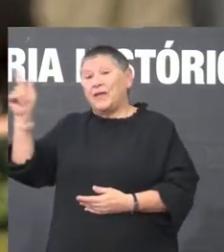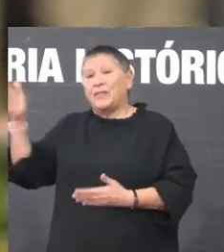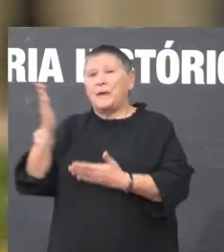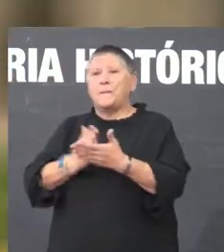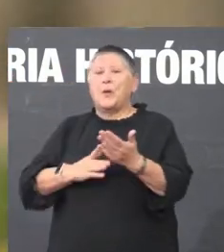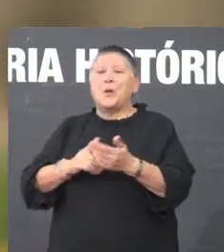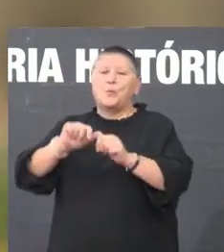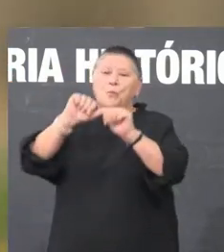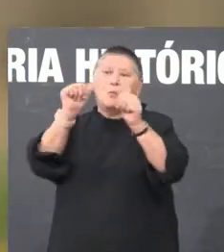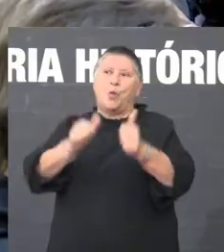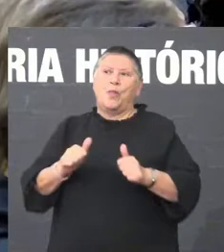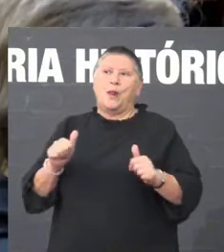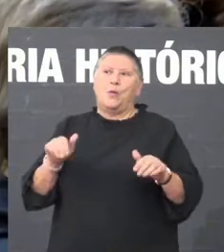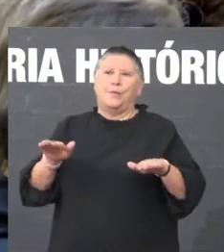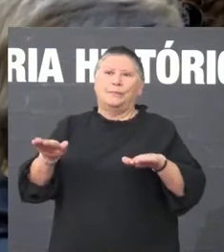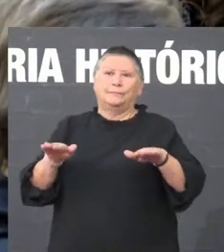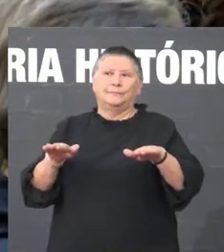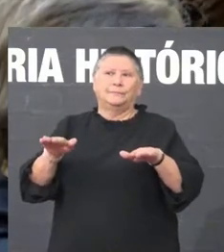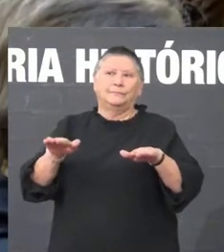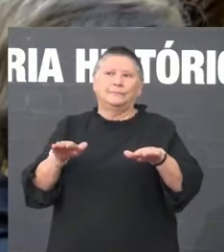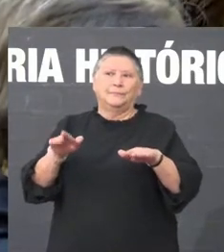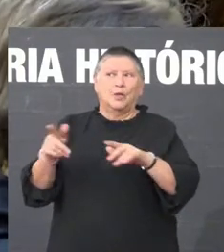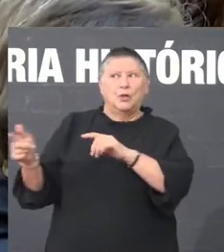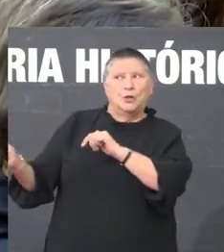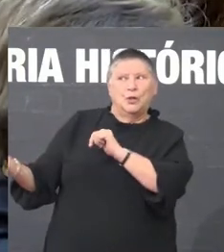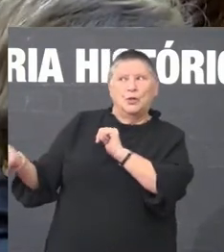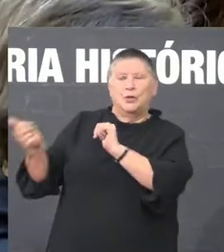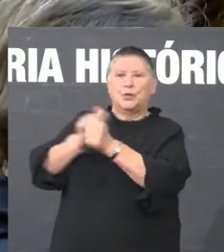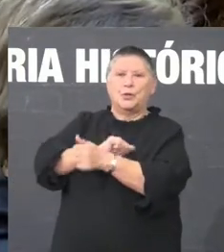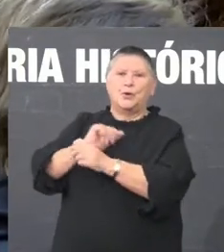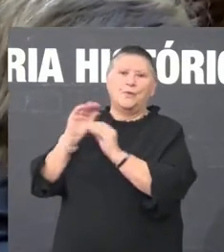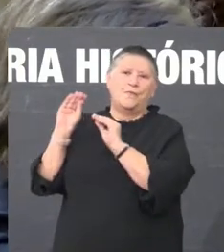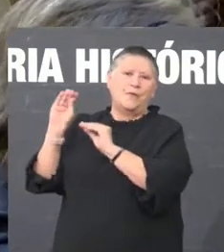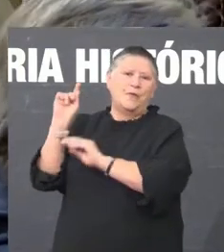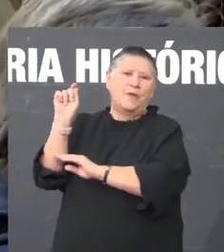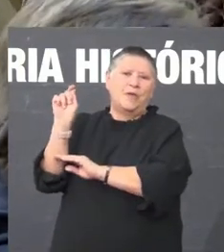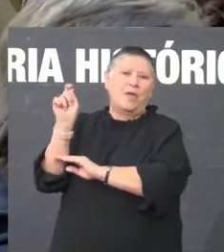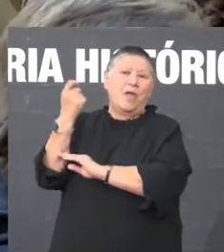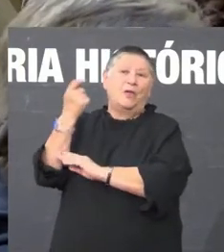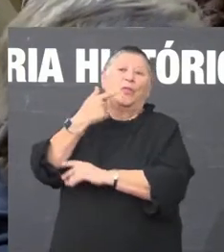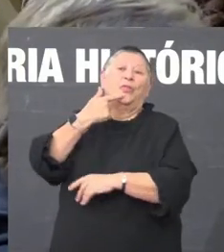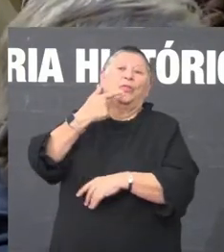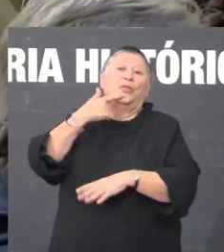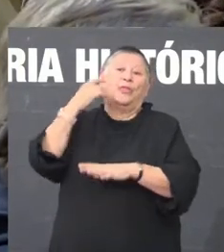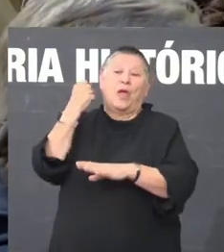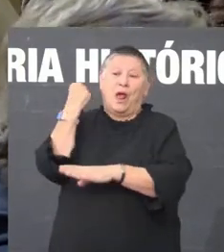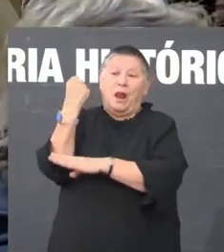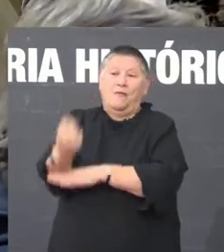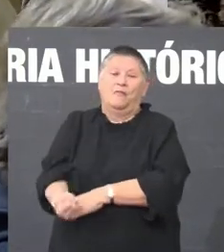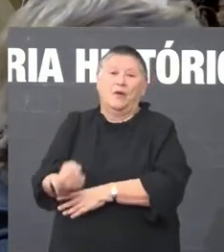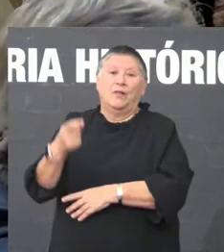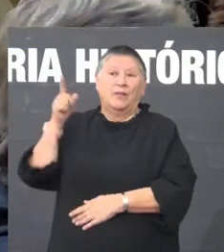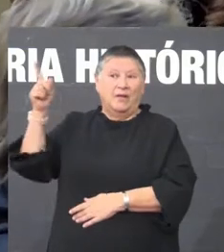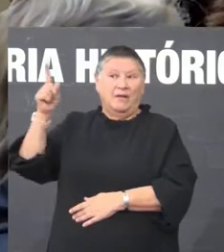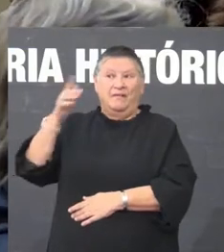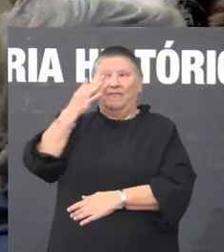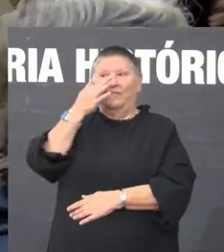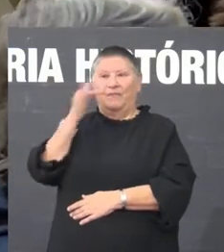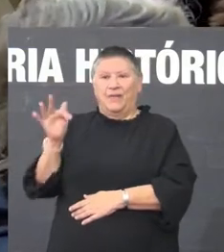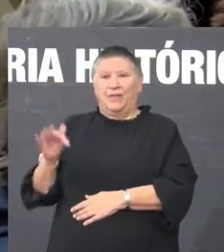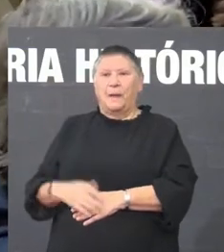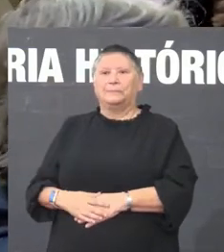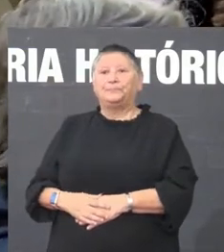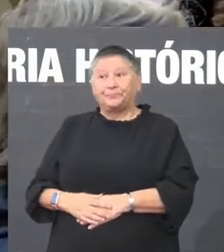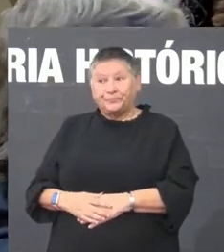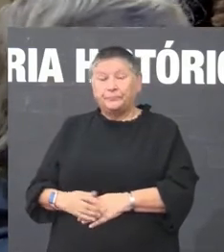modelo español es copia, el modelo exitoso, bueno, exitoso por la fuerza, pero exitoso en Francia, y